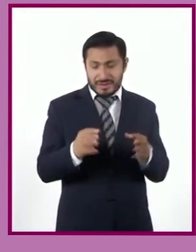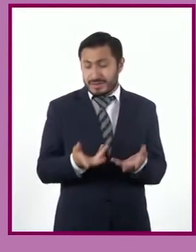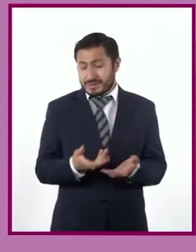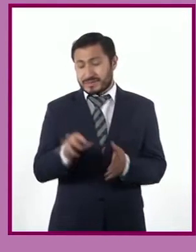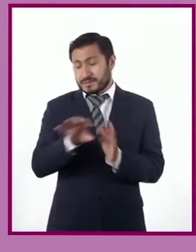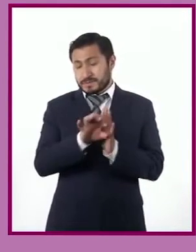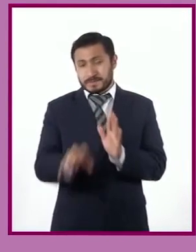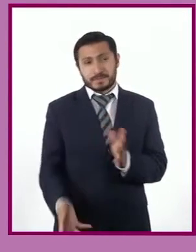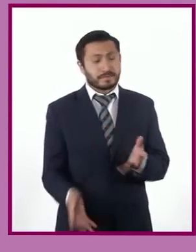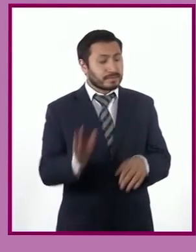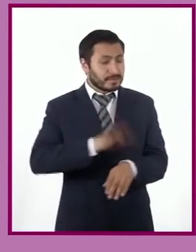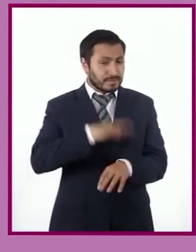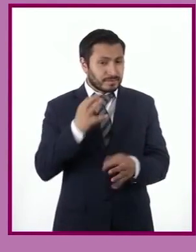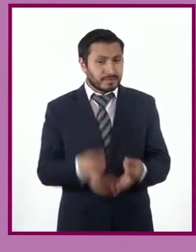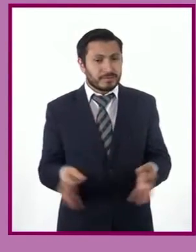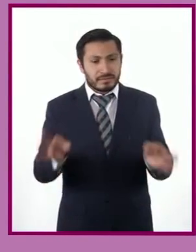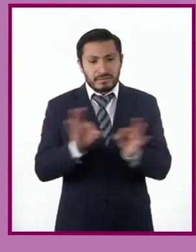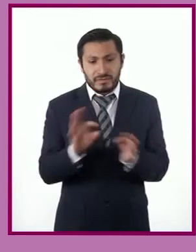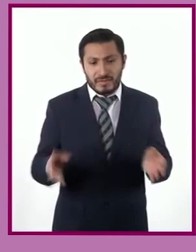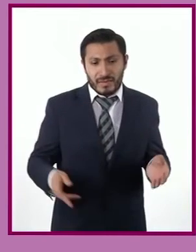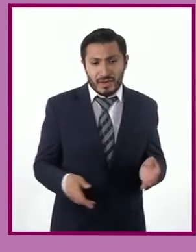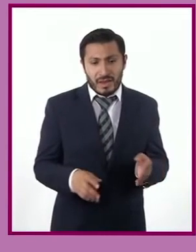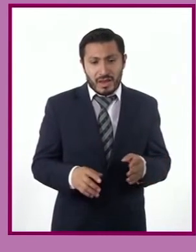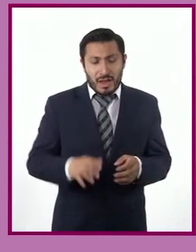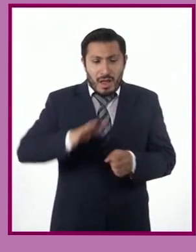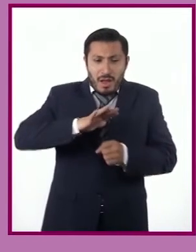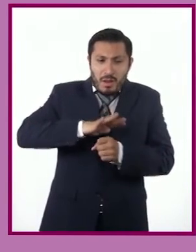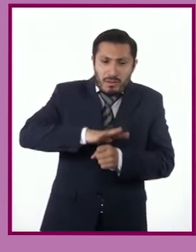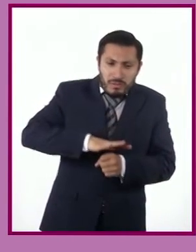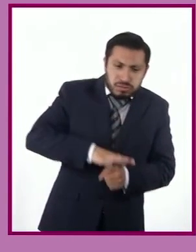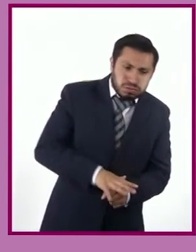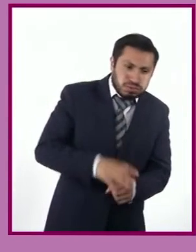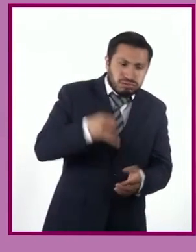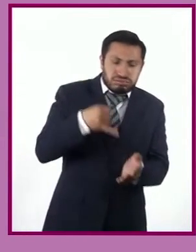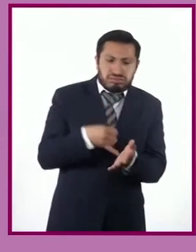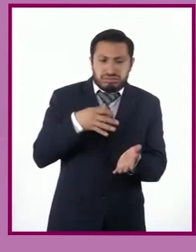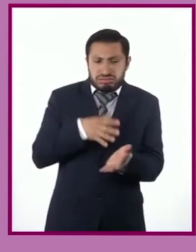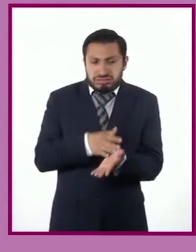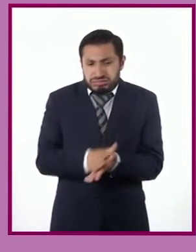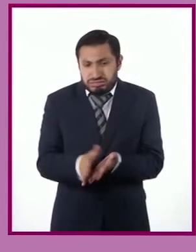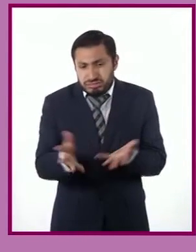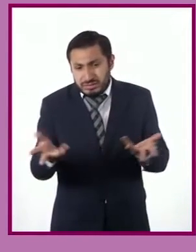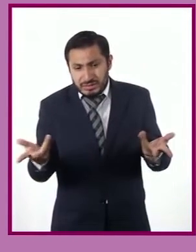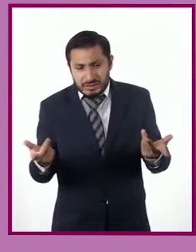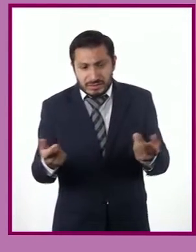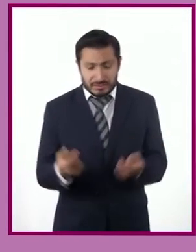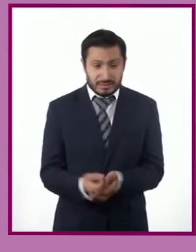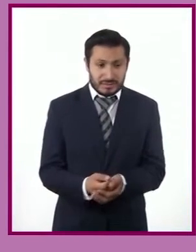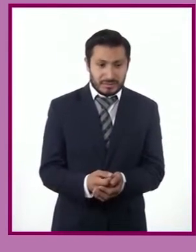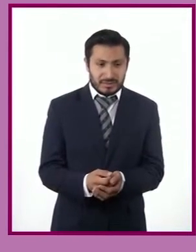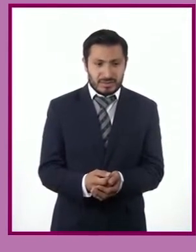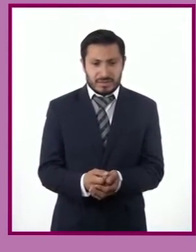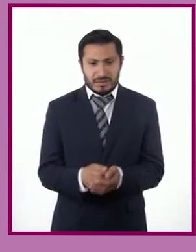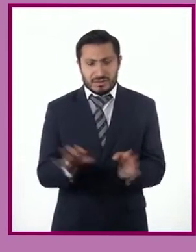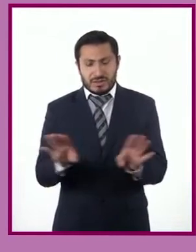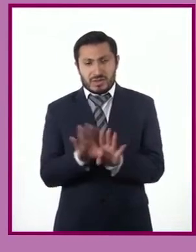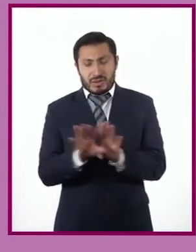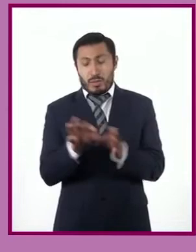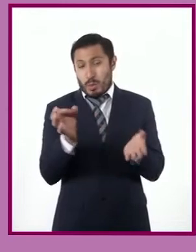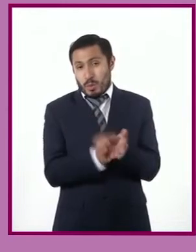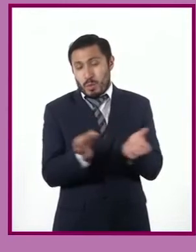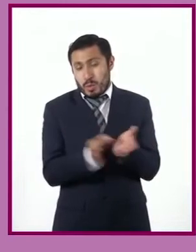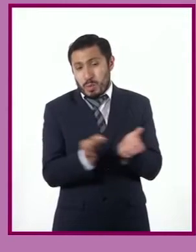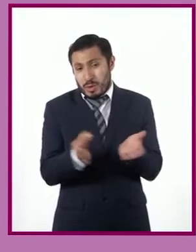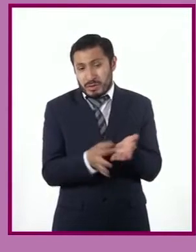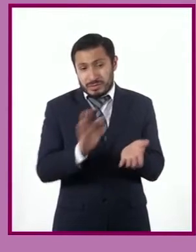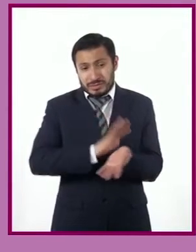Entre los más importantes destacan la compresión, la impresión o trazas fósiles, la petrificación o mineralización